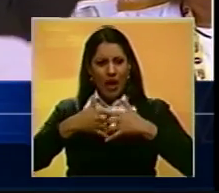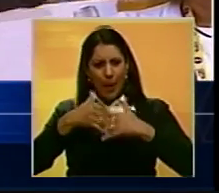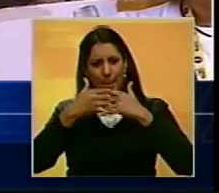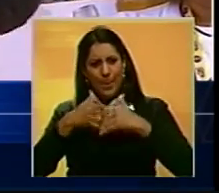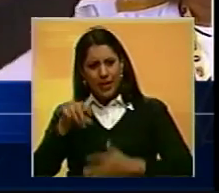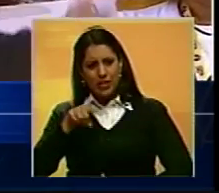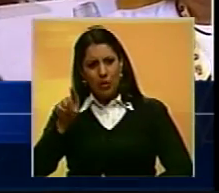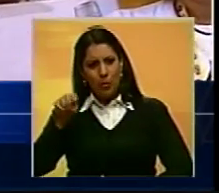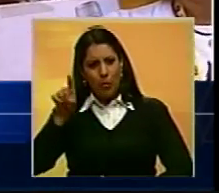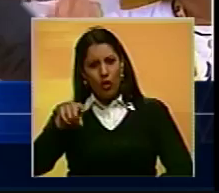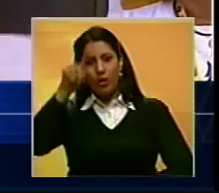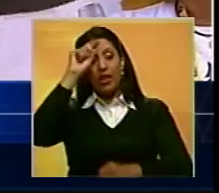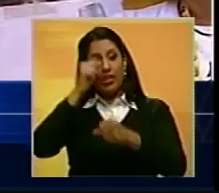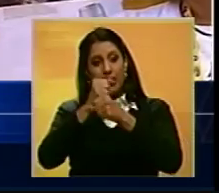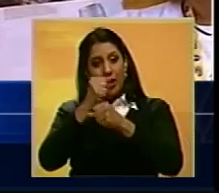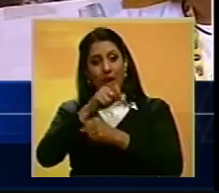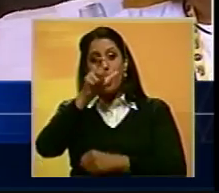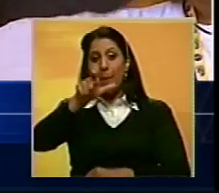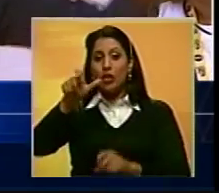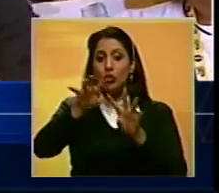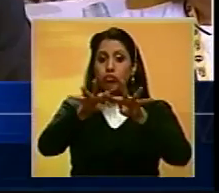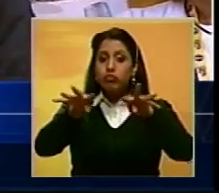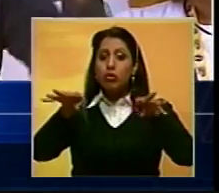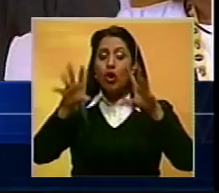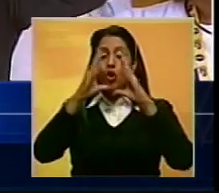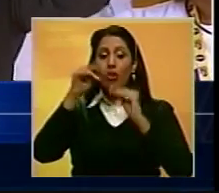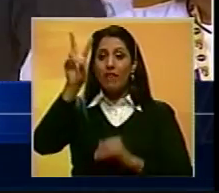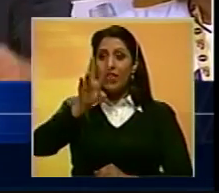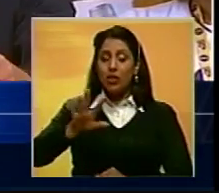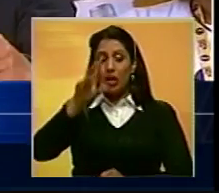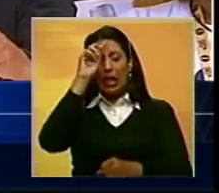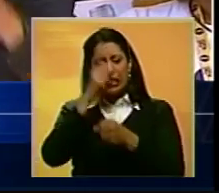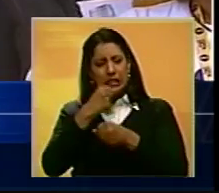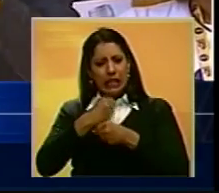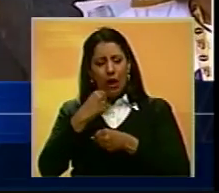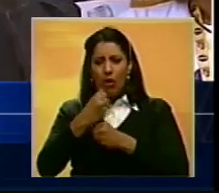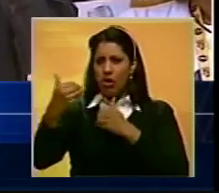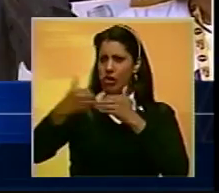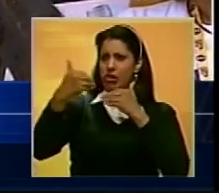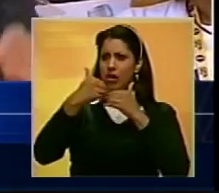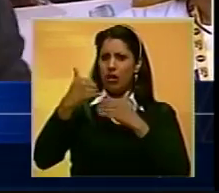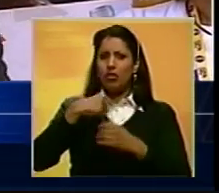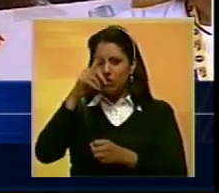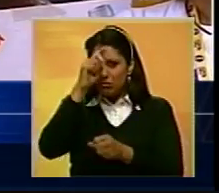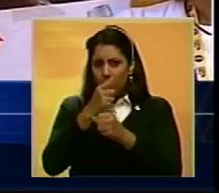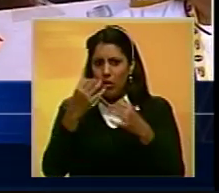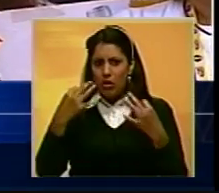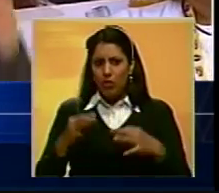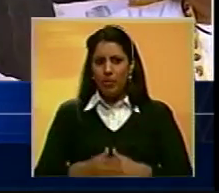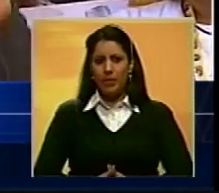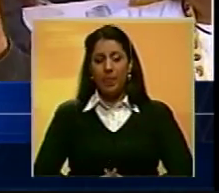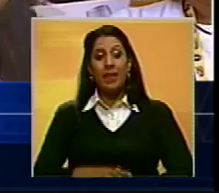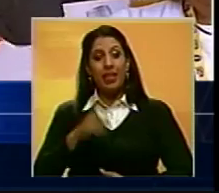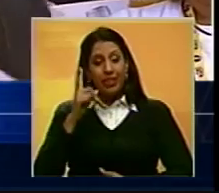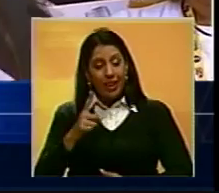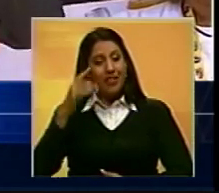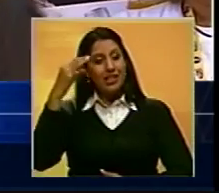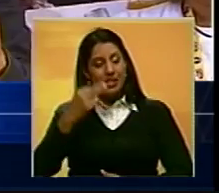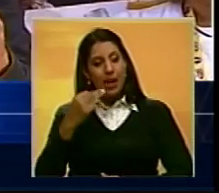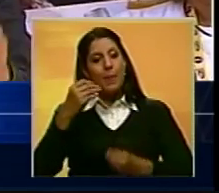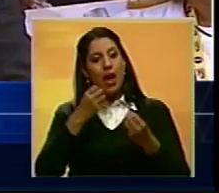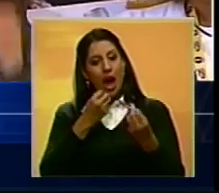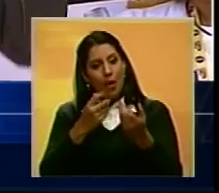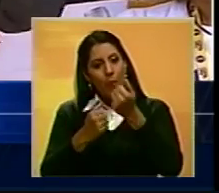empresa, sus trabajadores, los que están en todo a nivel nacional, trabajando y haciendo lo que sabemos hacer, que es siempre cumplirle